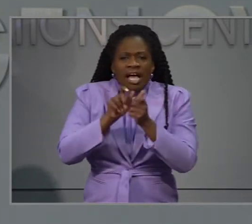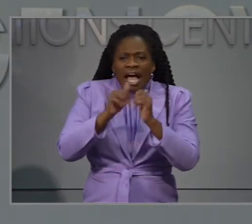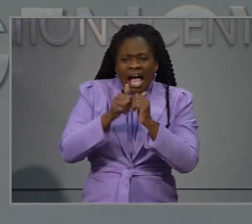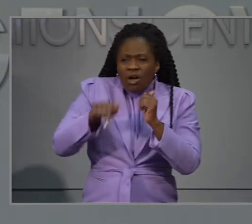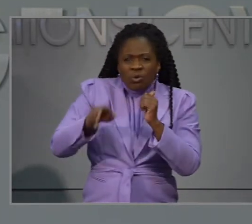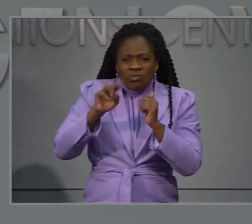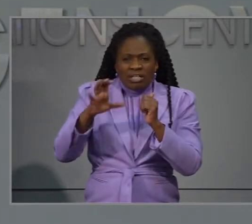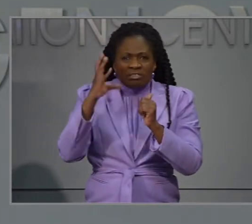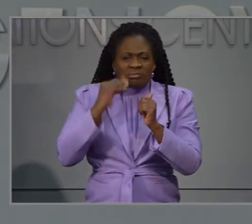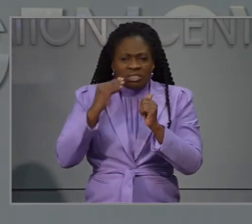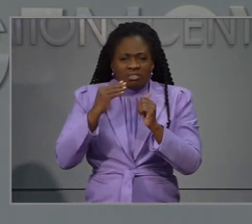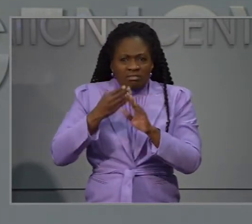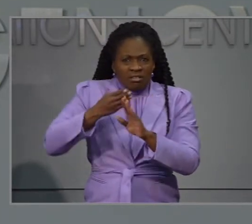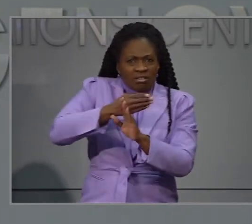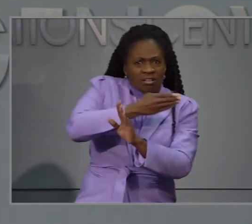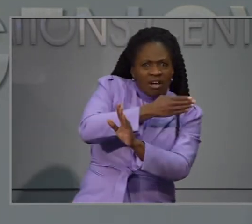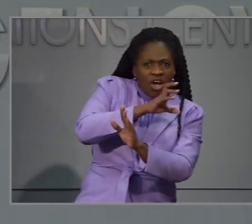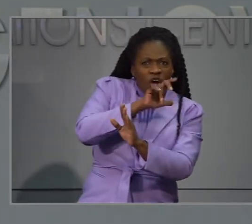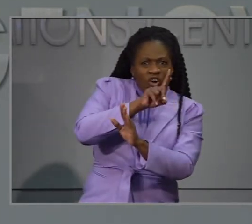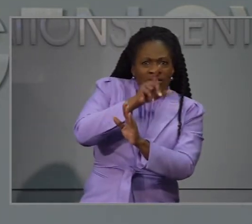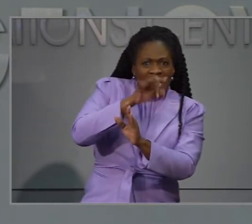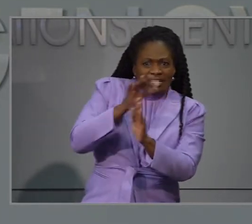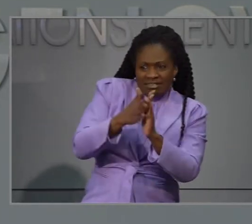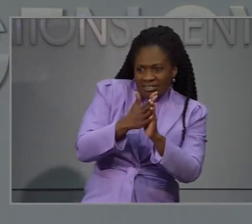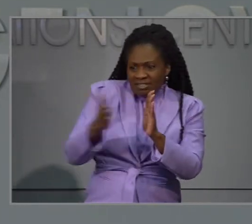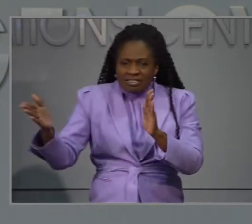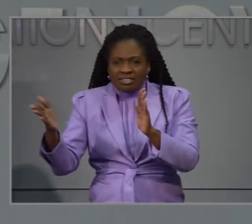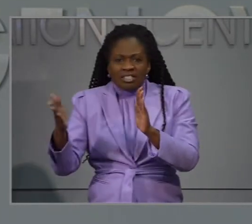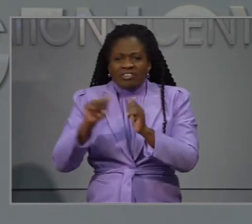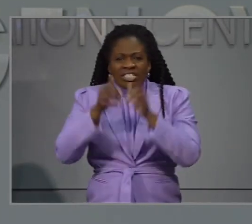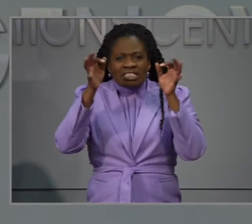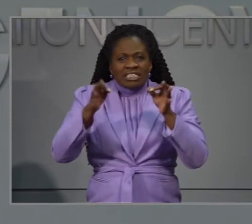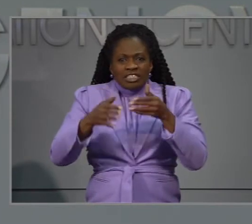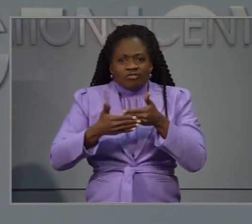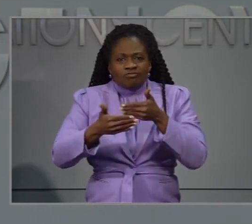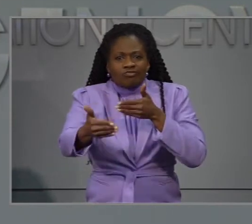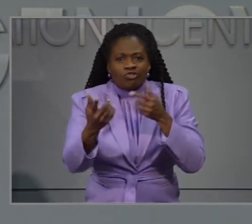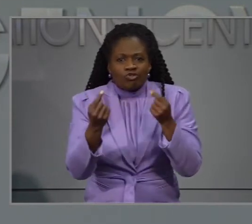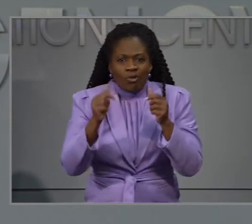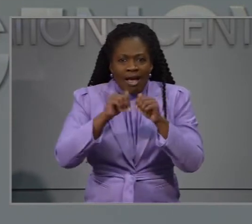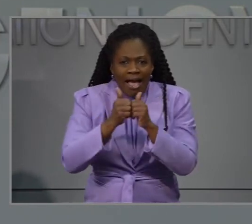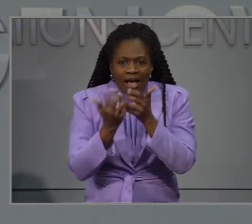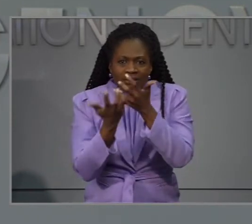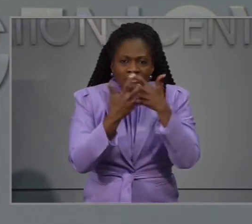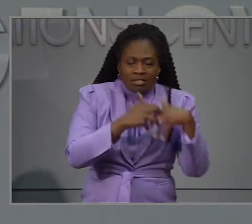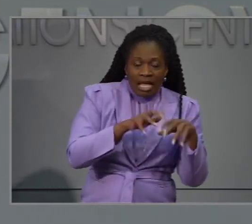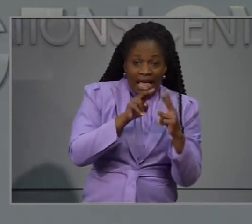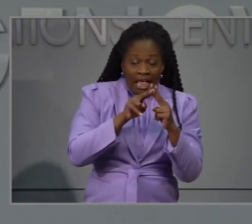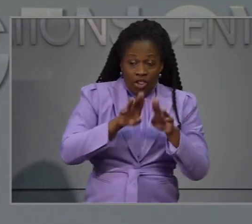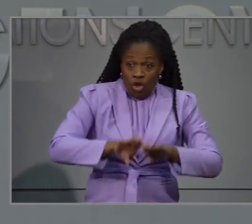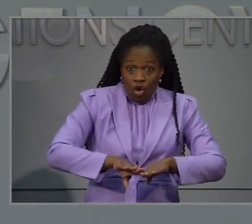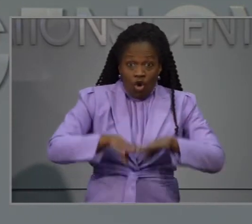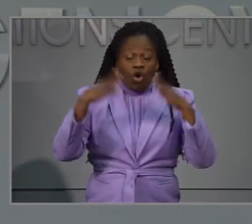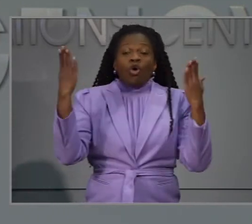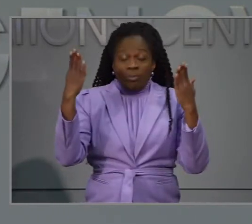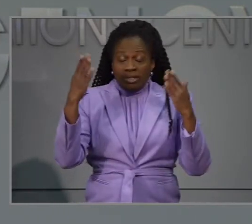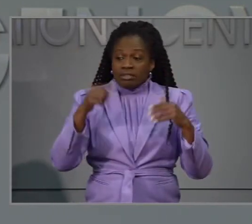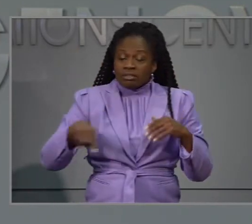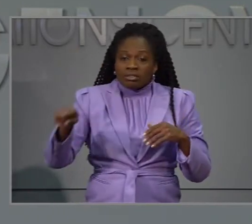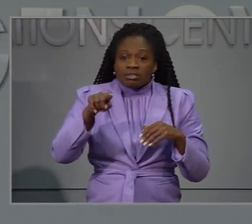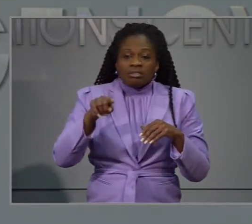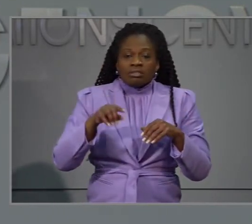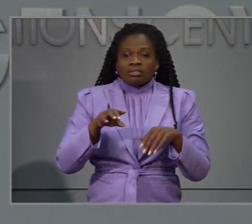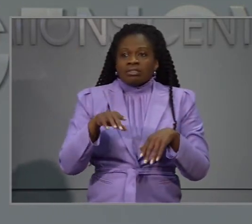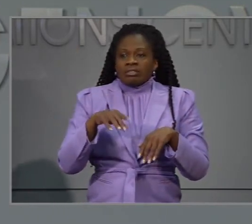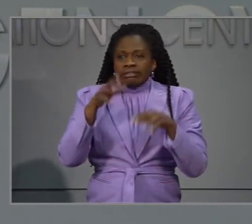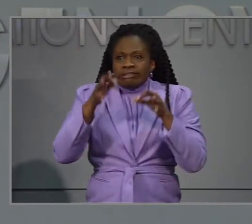poder comprender como carolina del norte ha experimentado kobe 19 y qué significa esto para las decisiones para